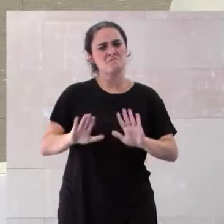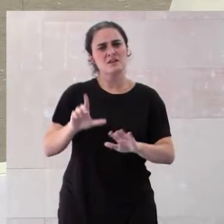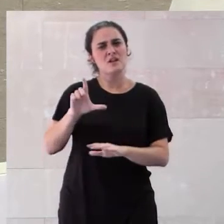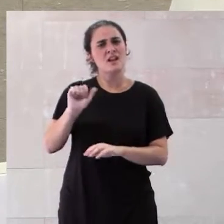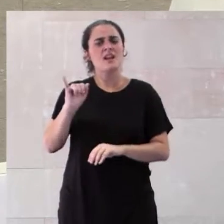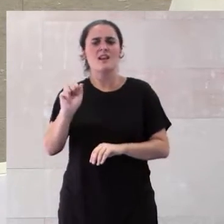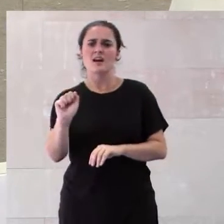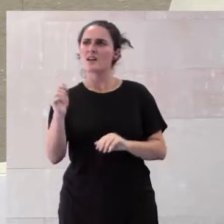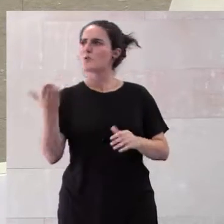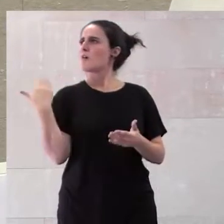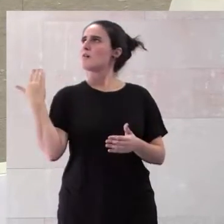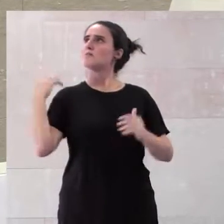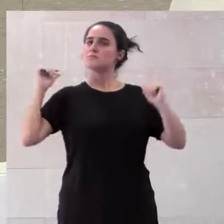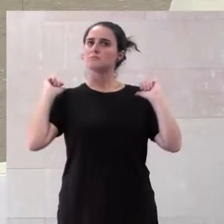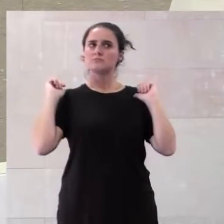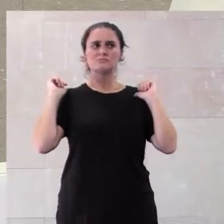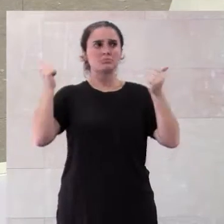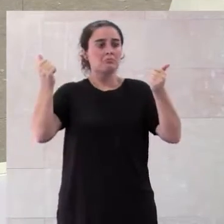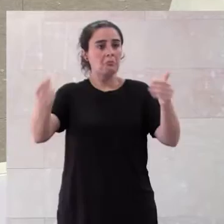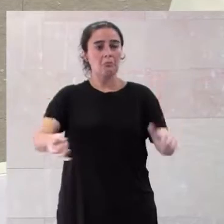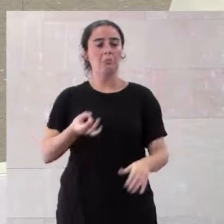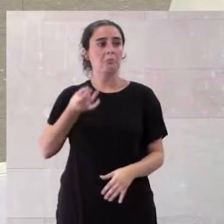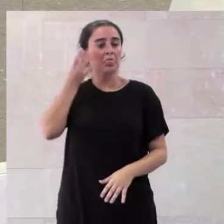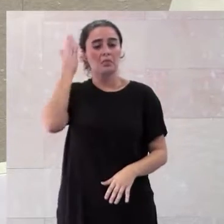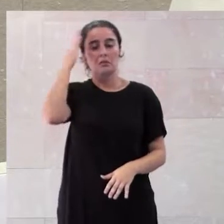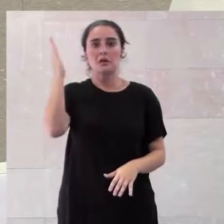andadura en la llanada de manera casual, sino